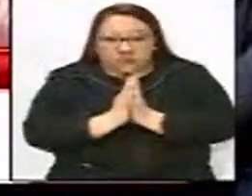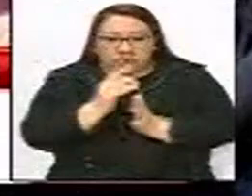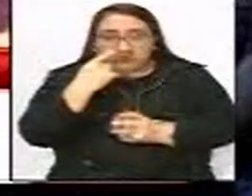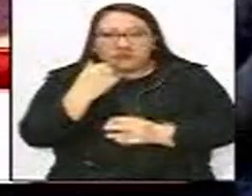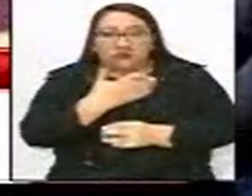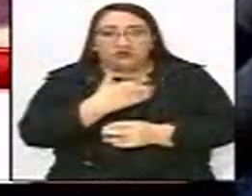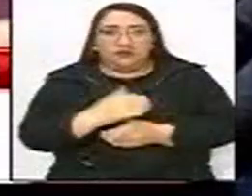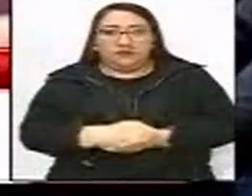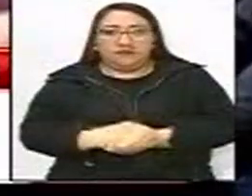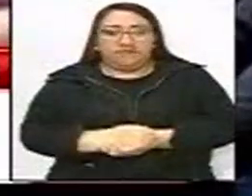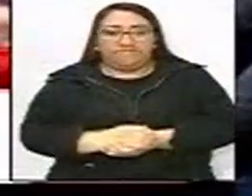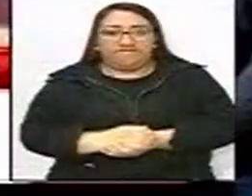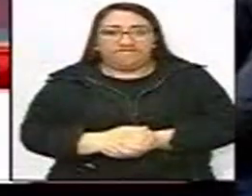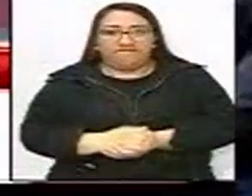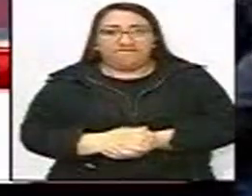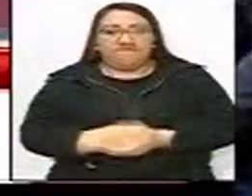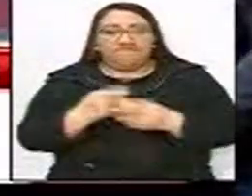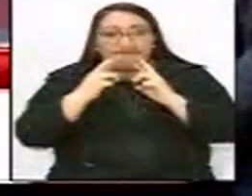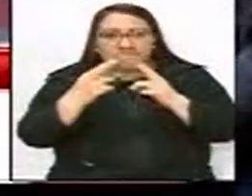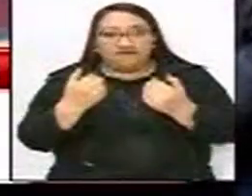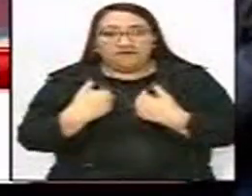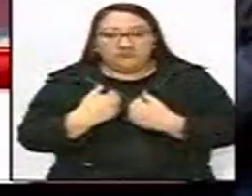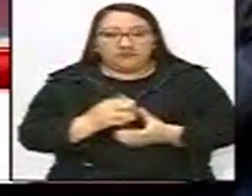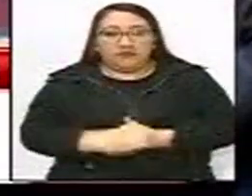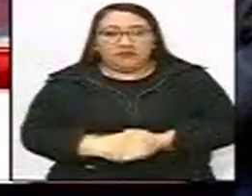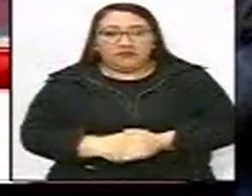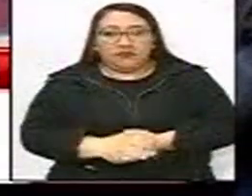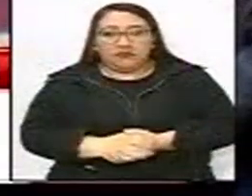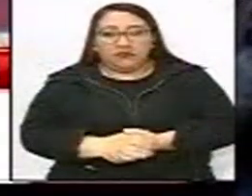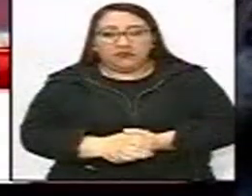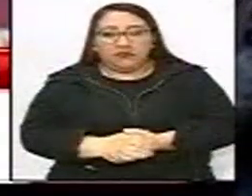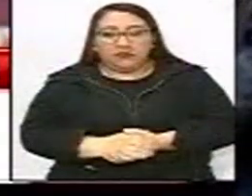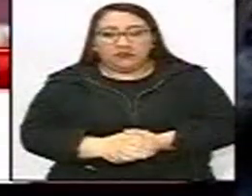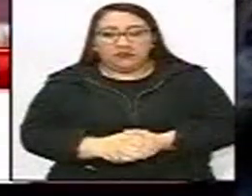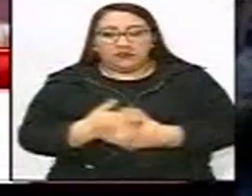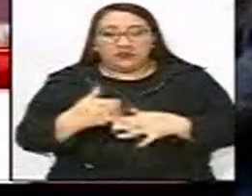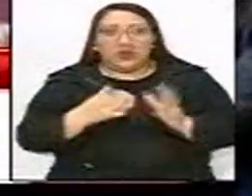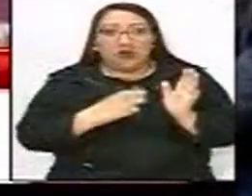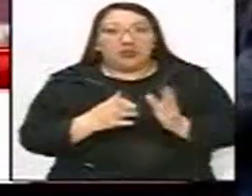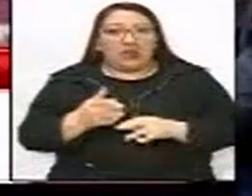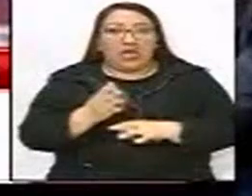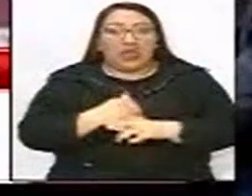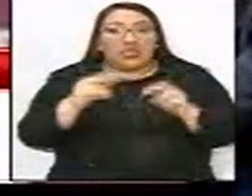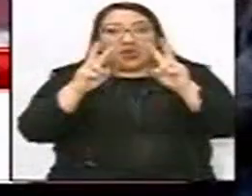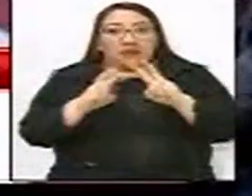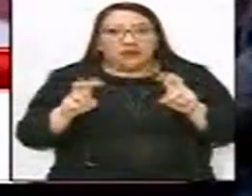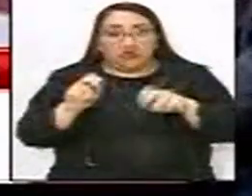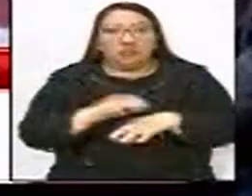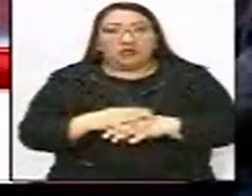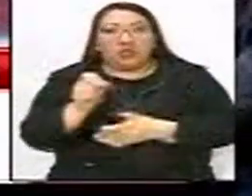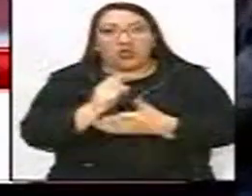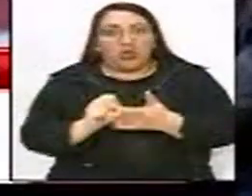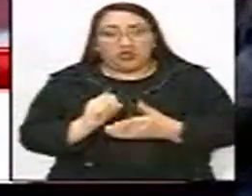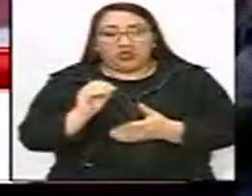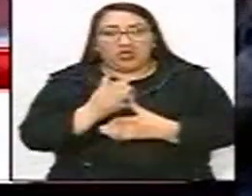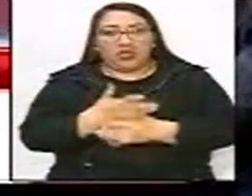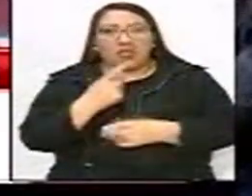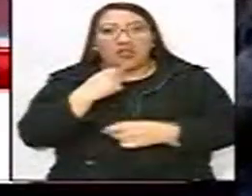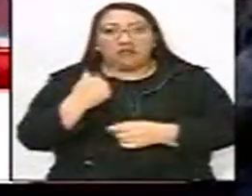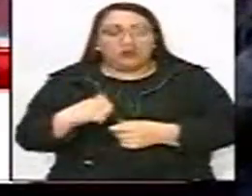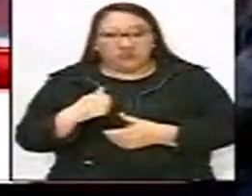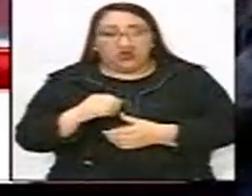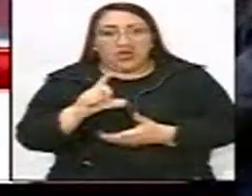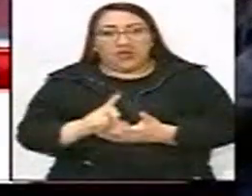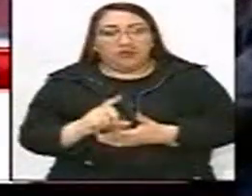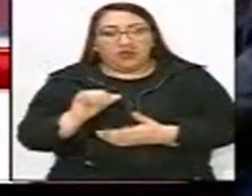que se me pueda responder si se ha planteado una revisión del contrato suscrito entre la